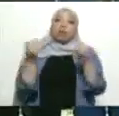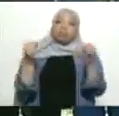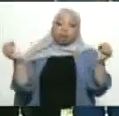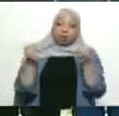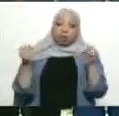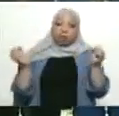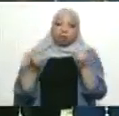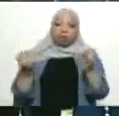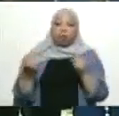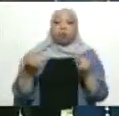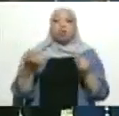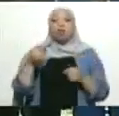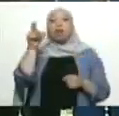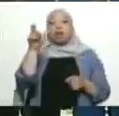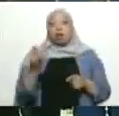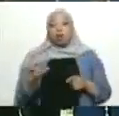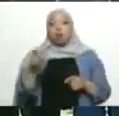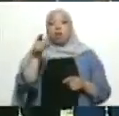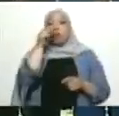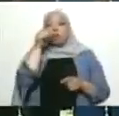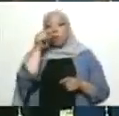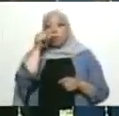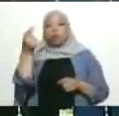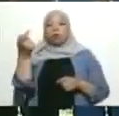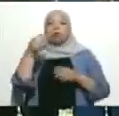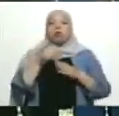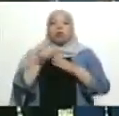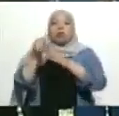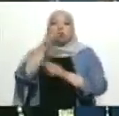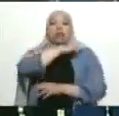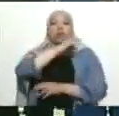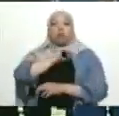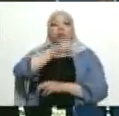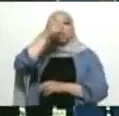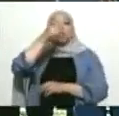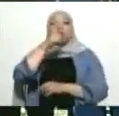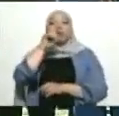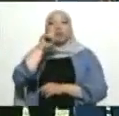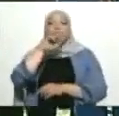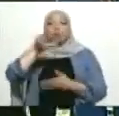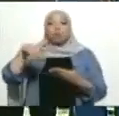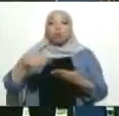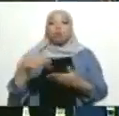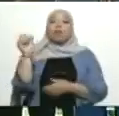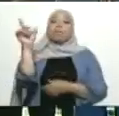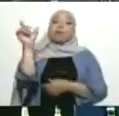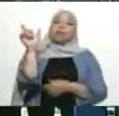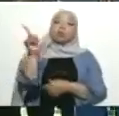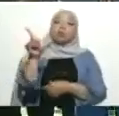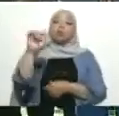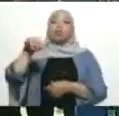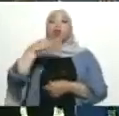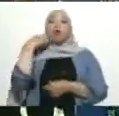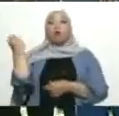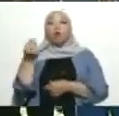está Jason Guzmán, compañeros de la Dirección Nacional del Partido, de la